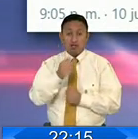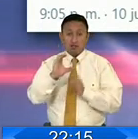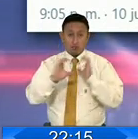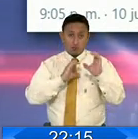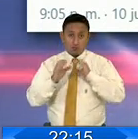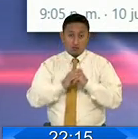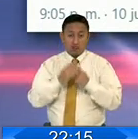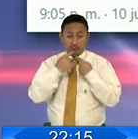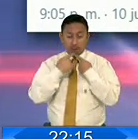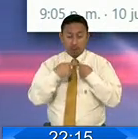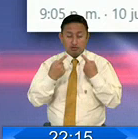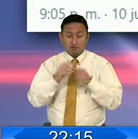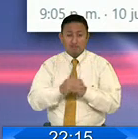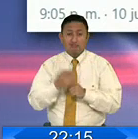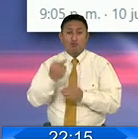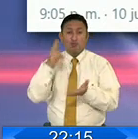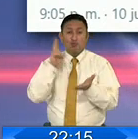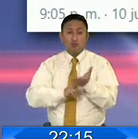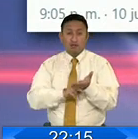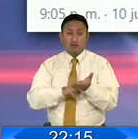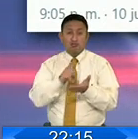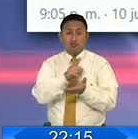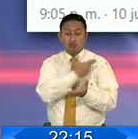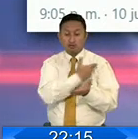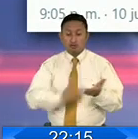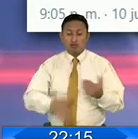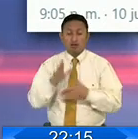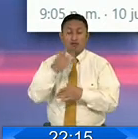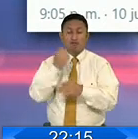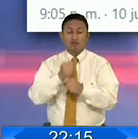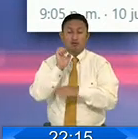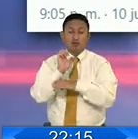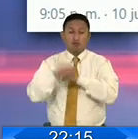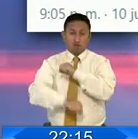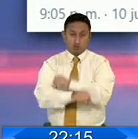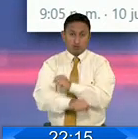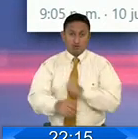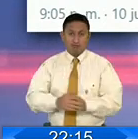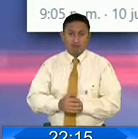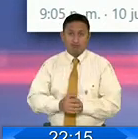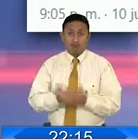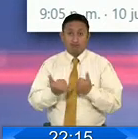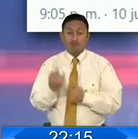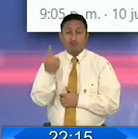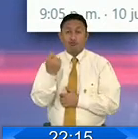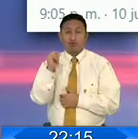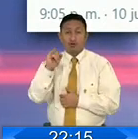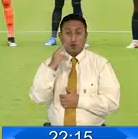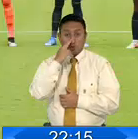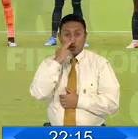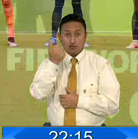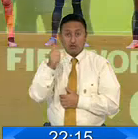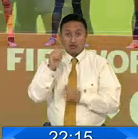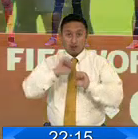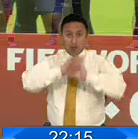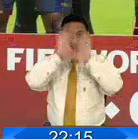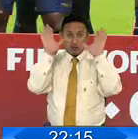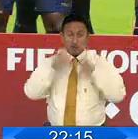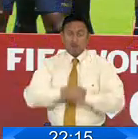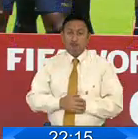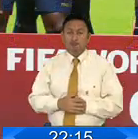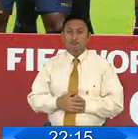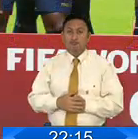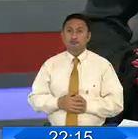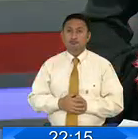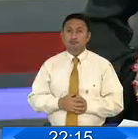se pronunciará sobre la carta que emitió el presidente de la Federación Ecuatoriana de Fútbol. Este 11 de junio a las 10 de la mañana, informó Marilyn